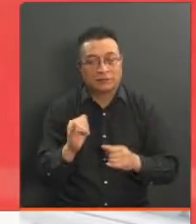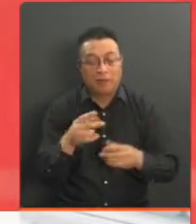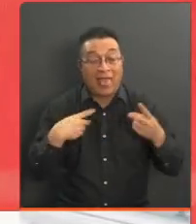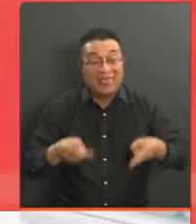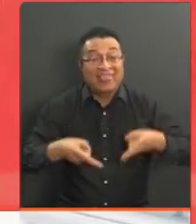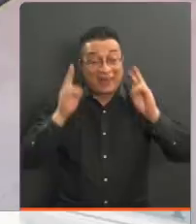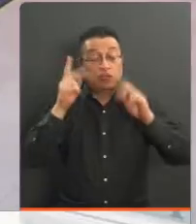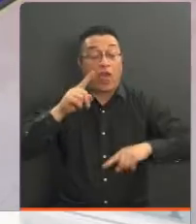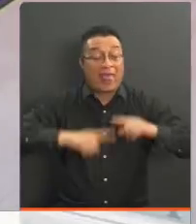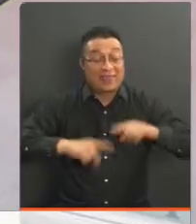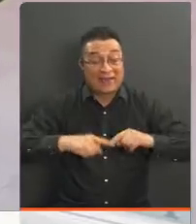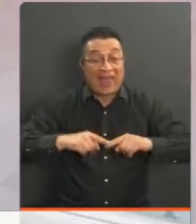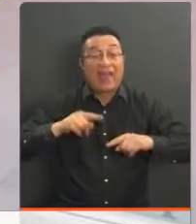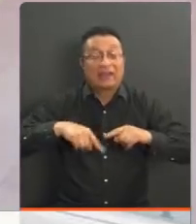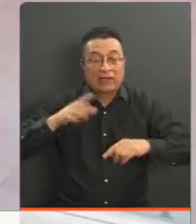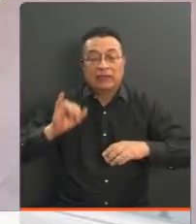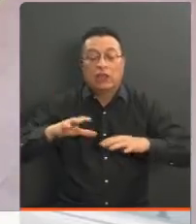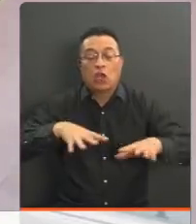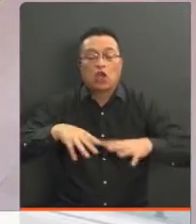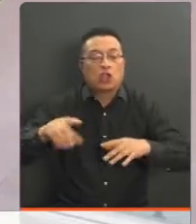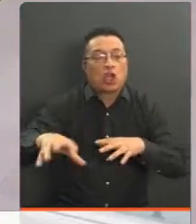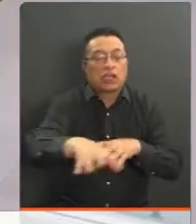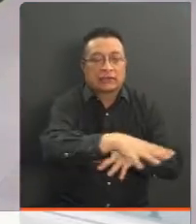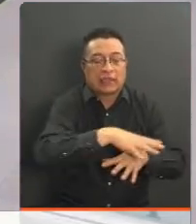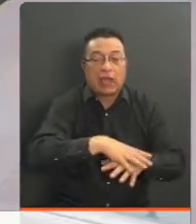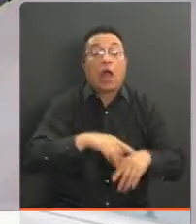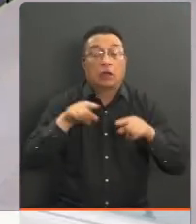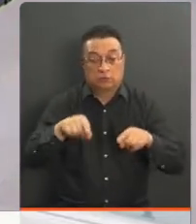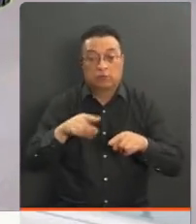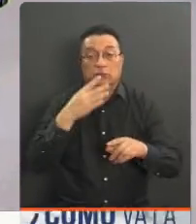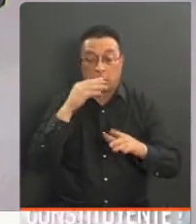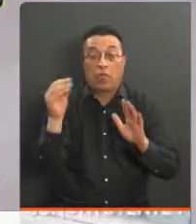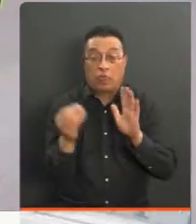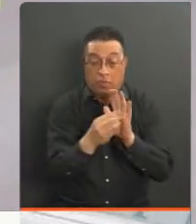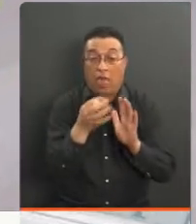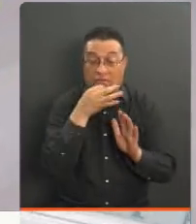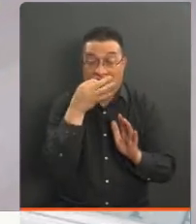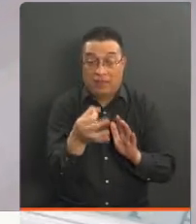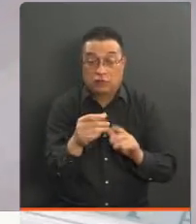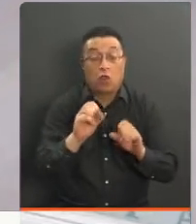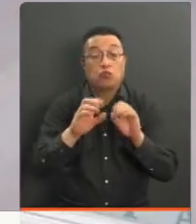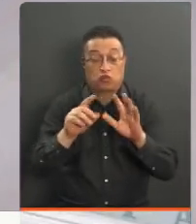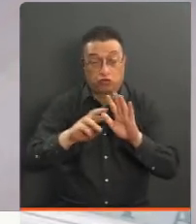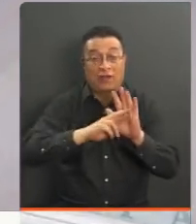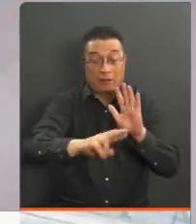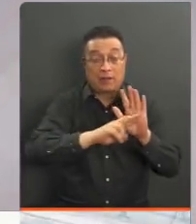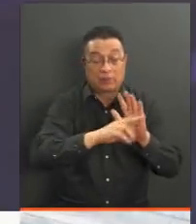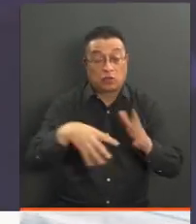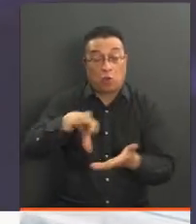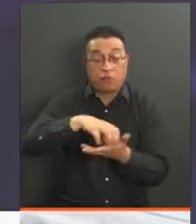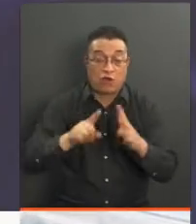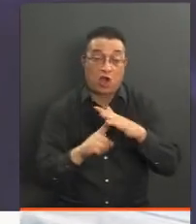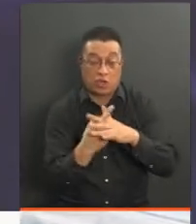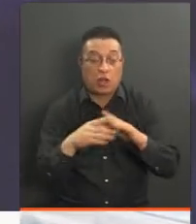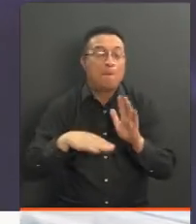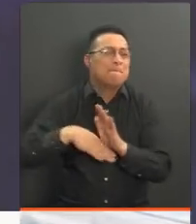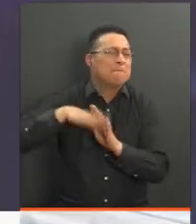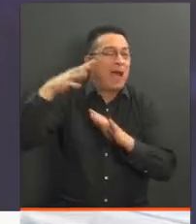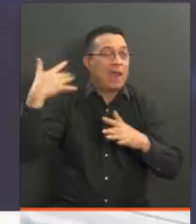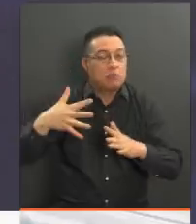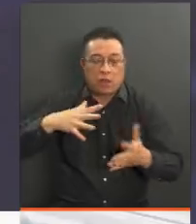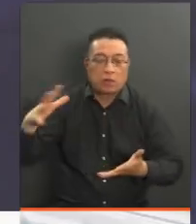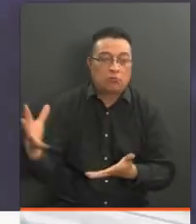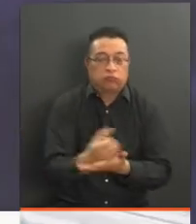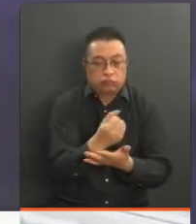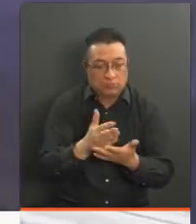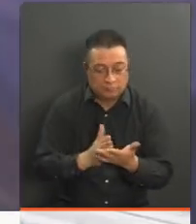Tierras, Territorios y Recursos. Es considerado para muchos de los representantes de los pueblos originarios como uno de los mayores logros desde que se inició